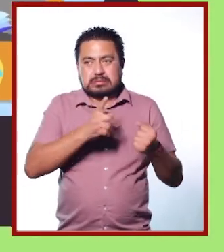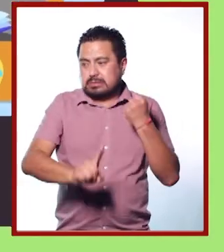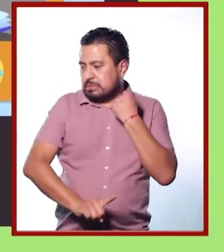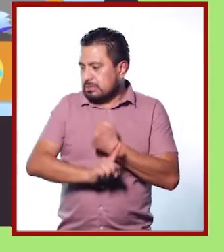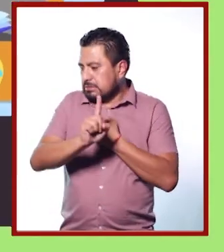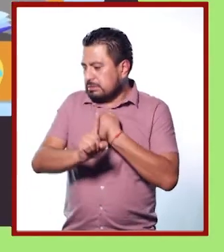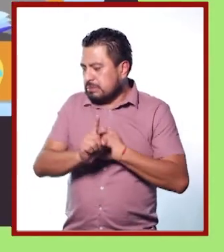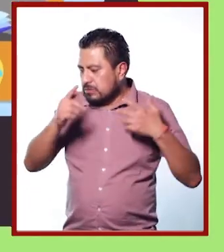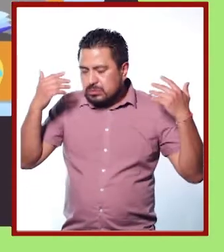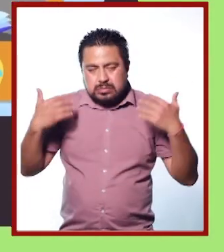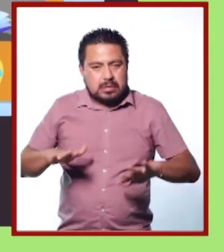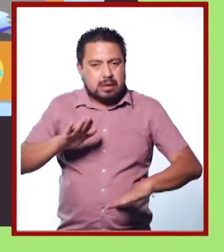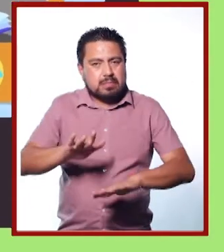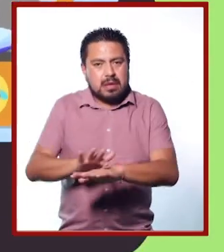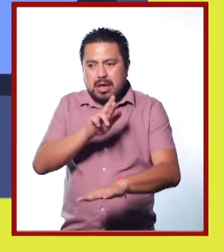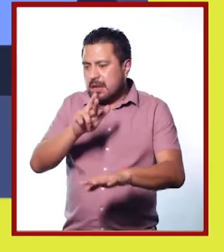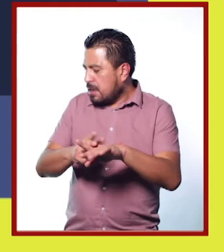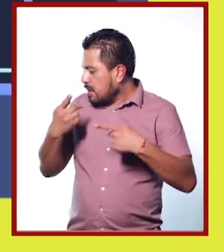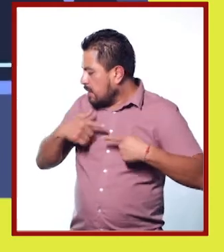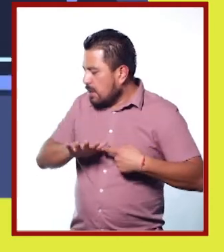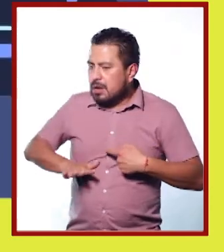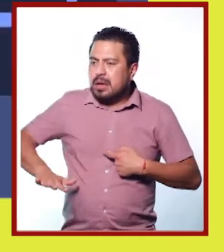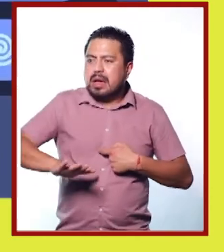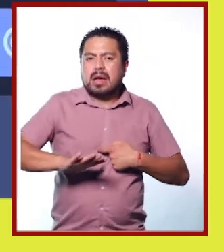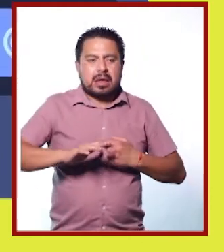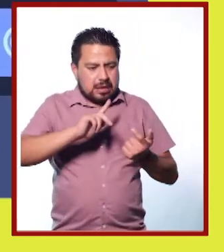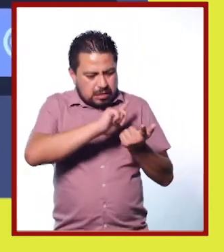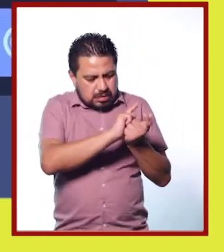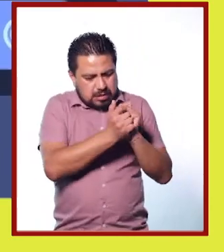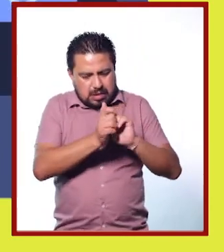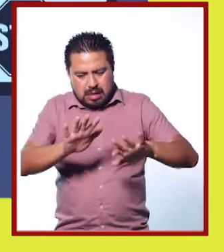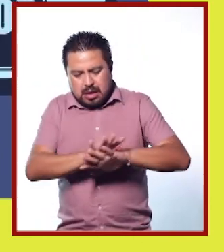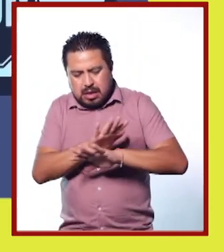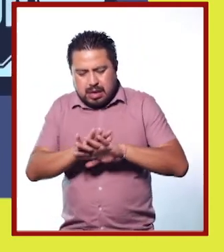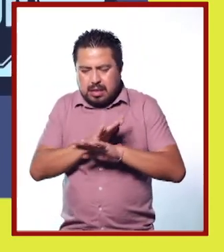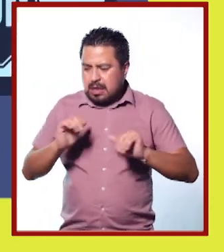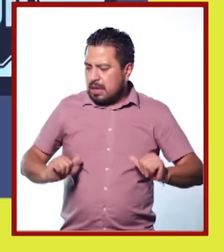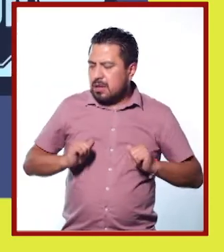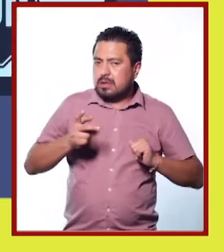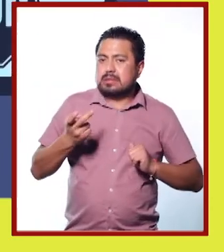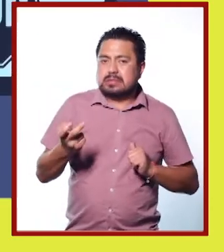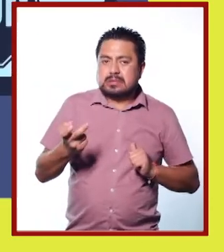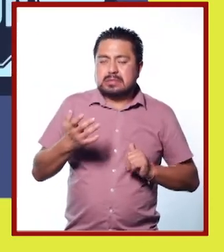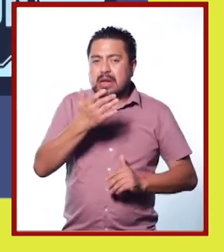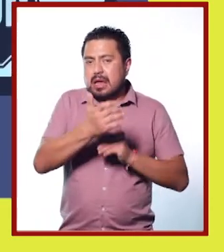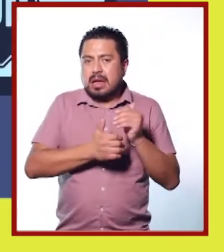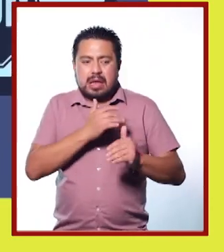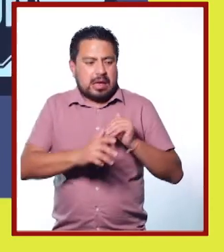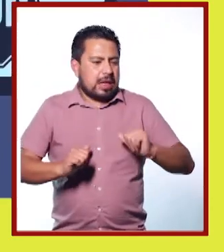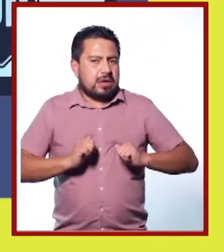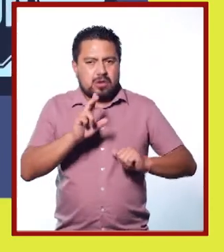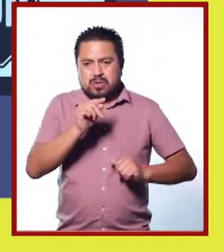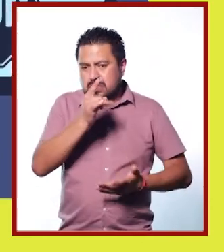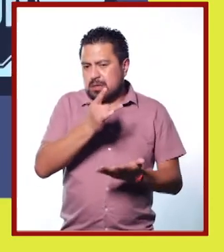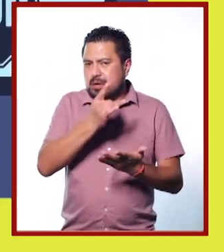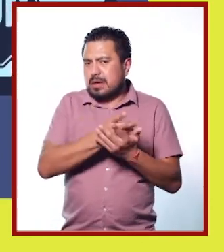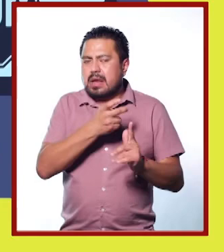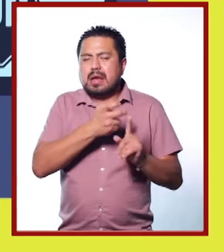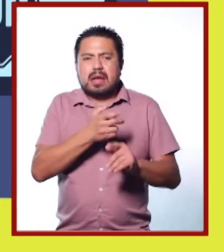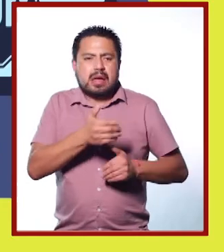tiene consecuencias y tiene consecuencias muy grandes para las personas que se van a convertir estos adolescentes. Al final, estos adolescentes no